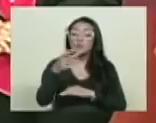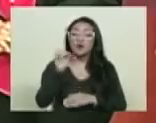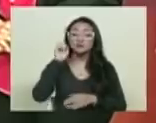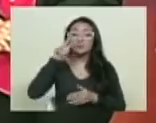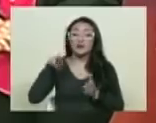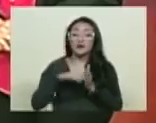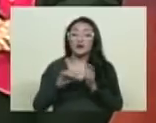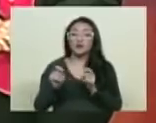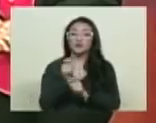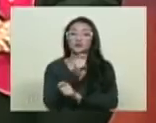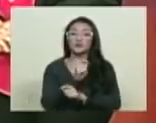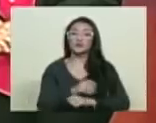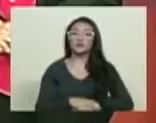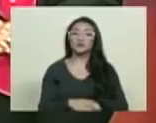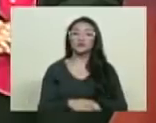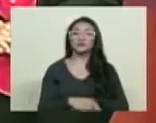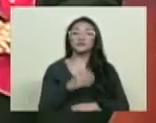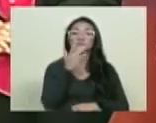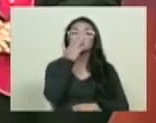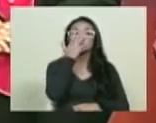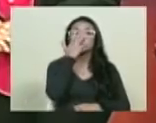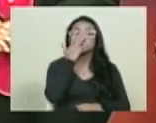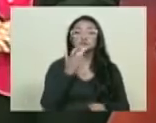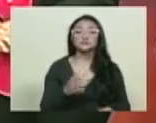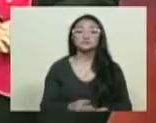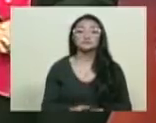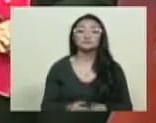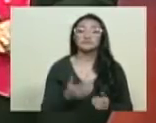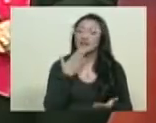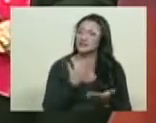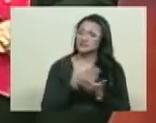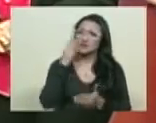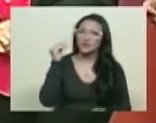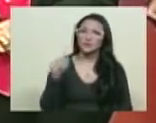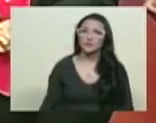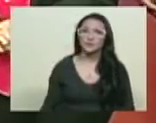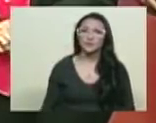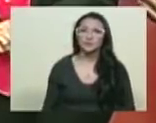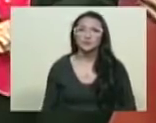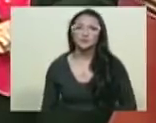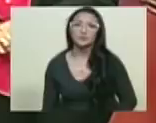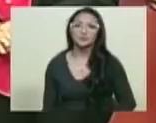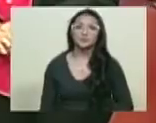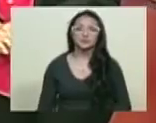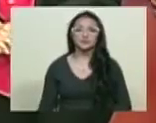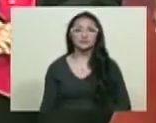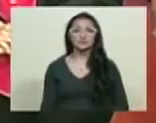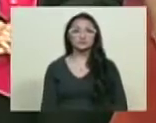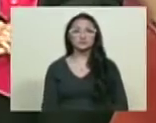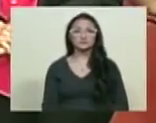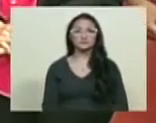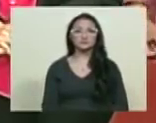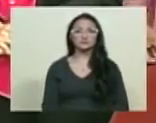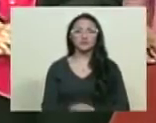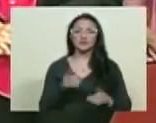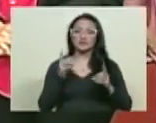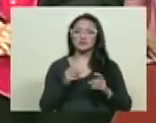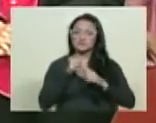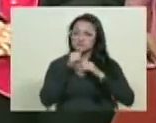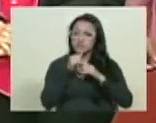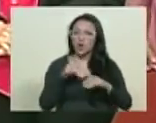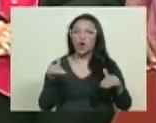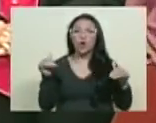nacional constituyendo bendito el día que pensé decidimos y anuncie